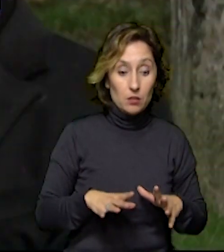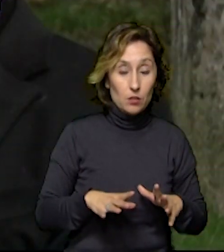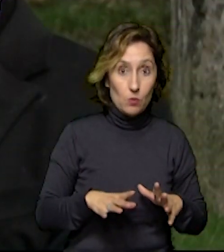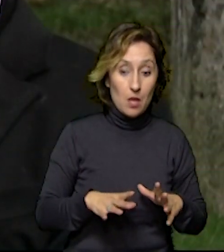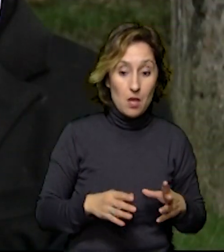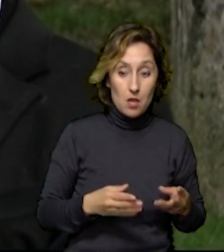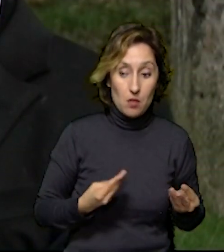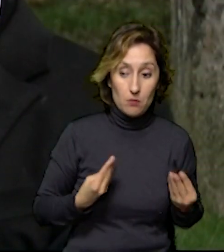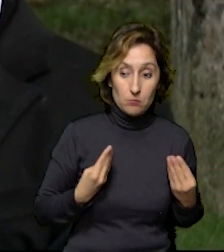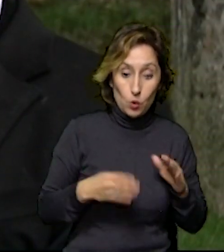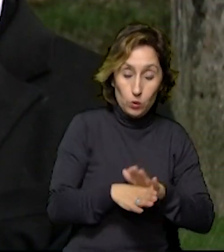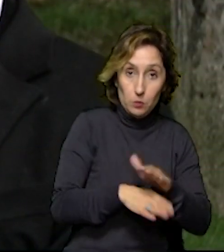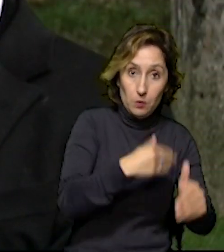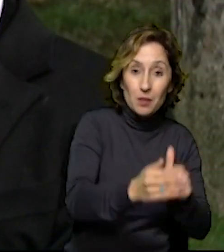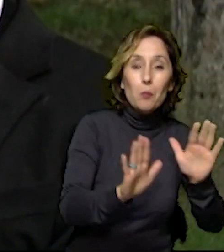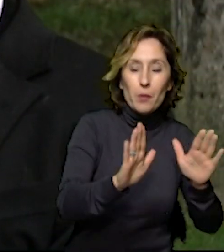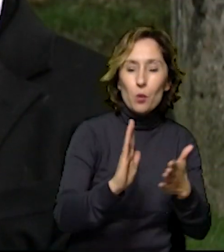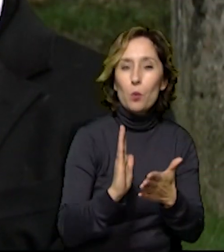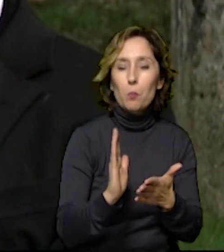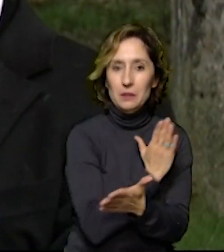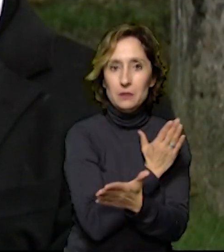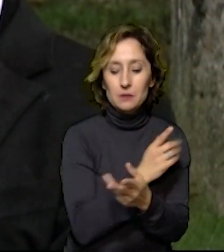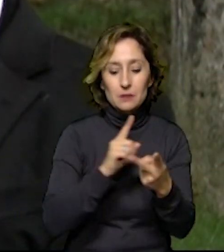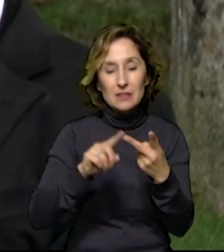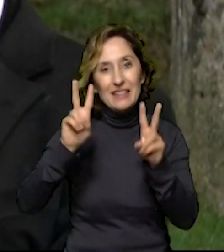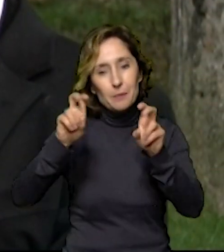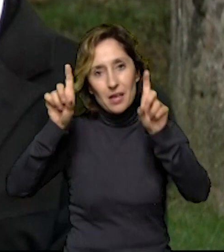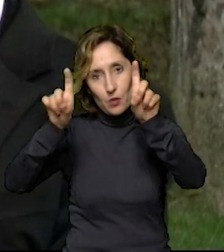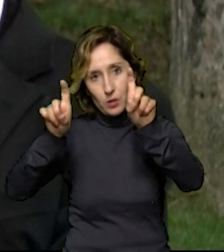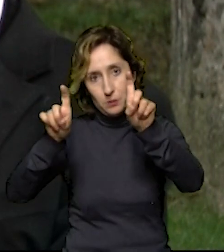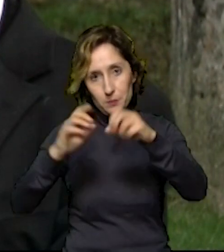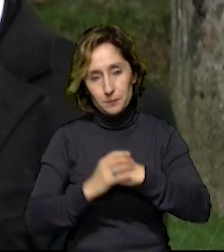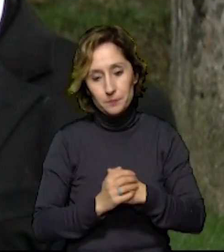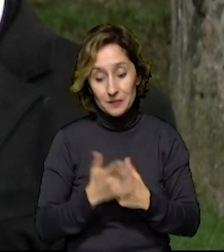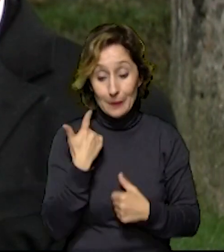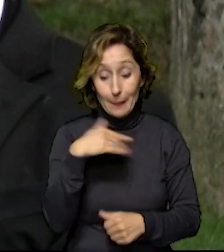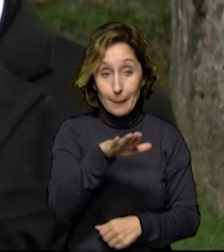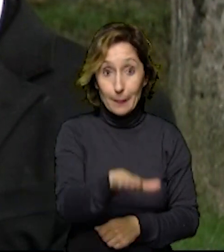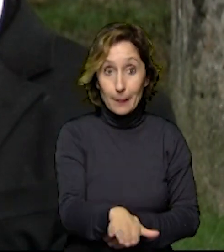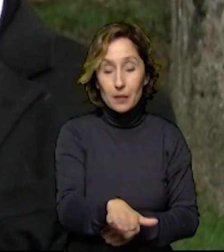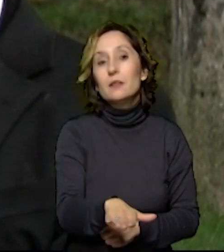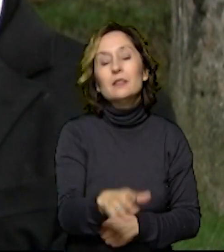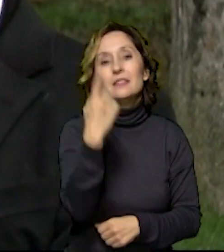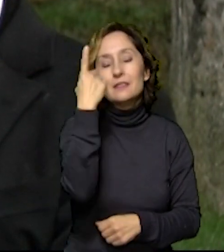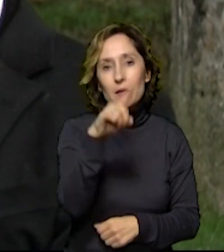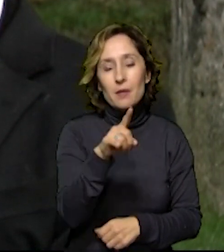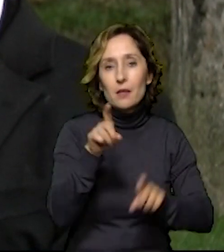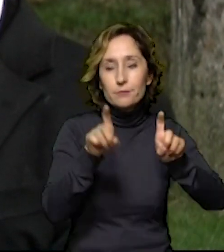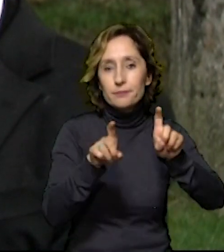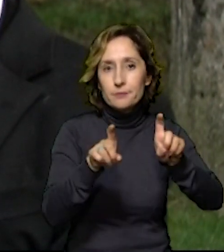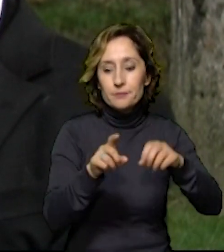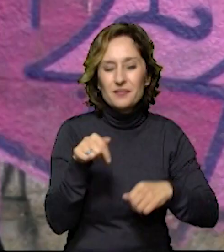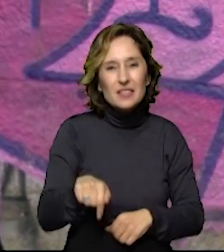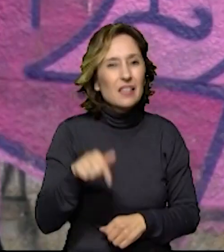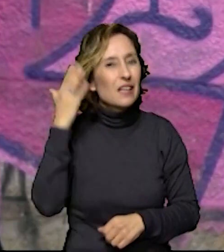llama, pero que se pase página, y el tema educativo, es decir, que desde pequeños ya se enseñen las cosas. Aquí